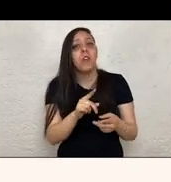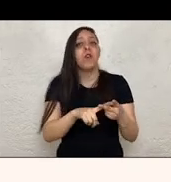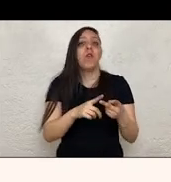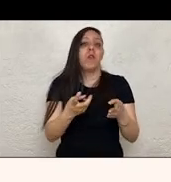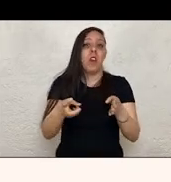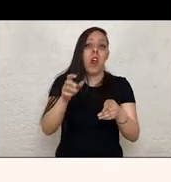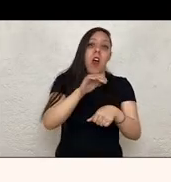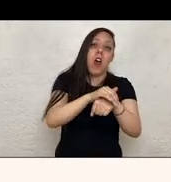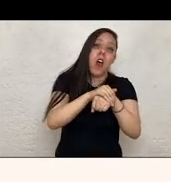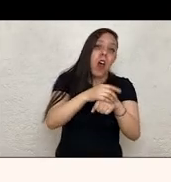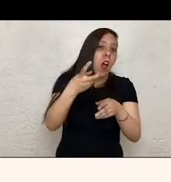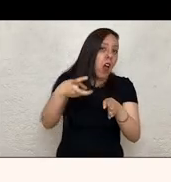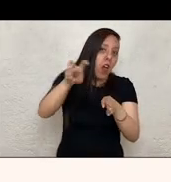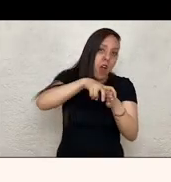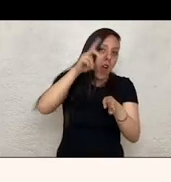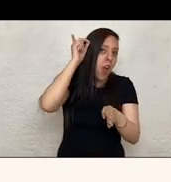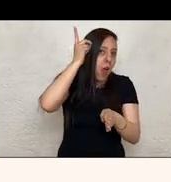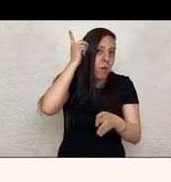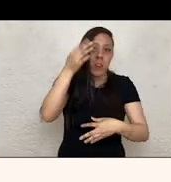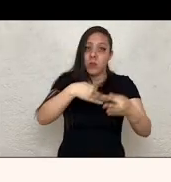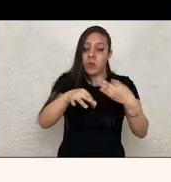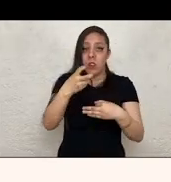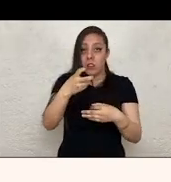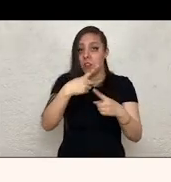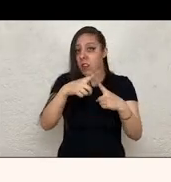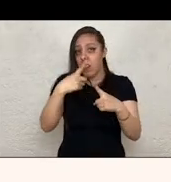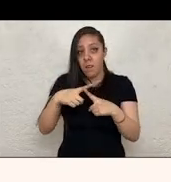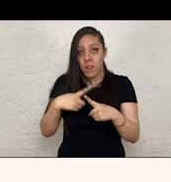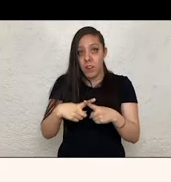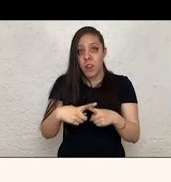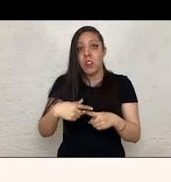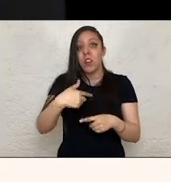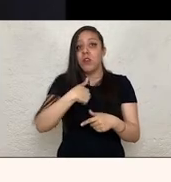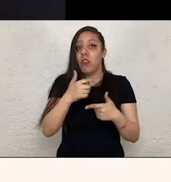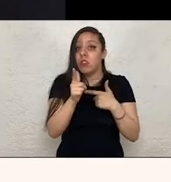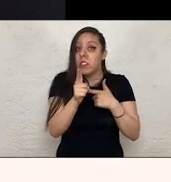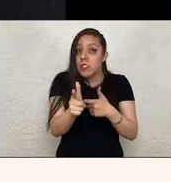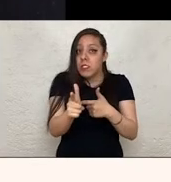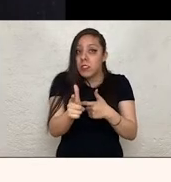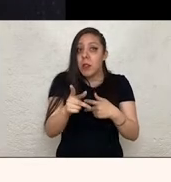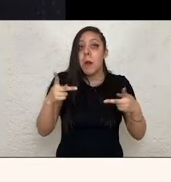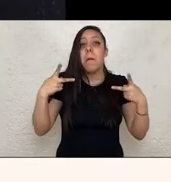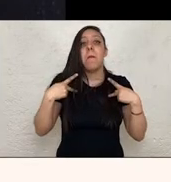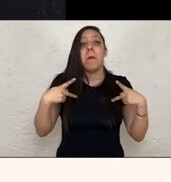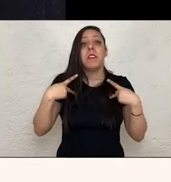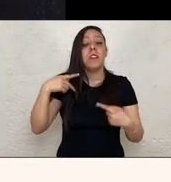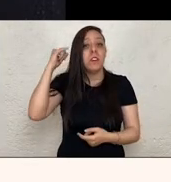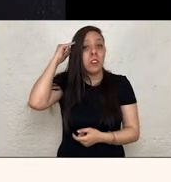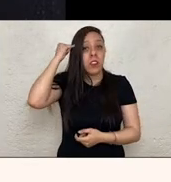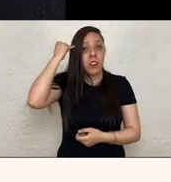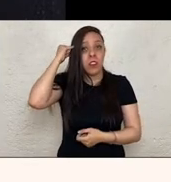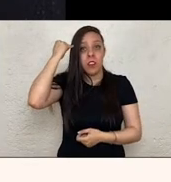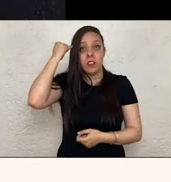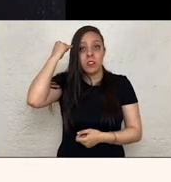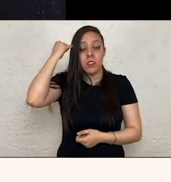sus caballos y todo, etc. Y se sigue. Y la gente